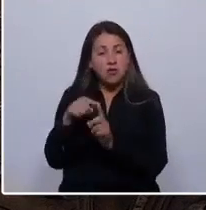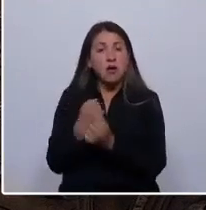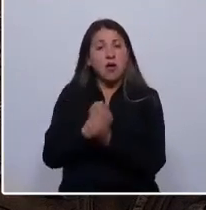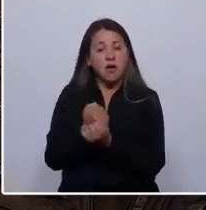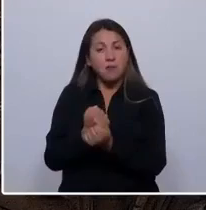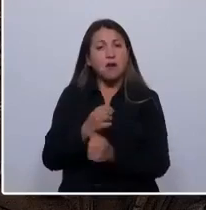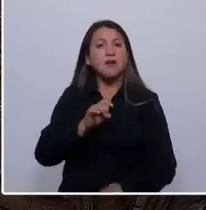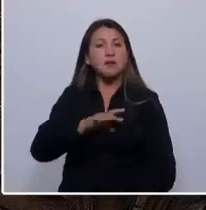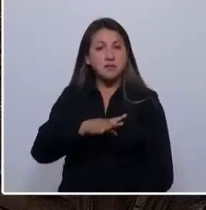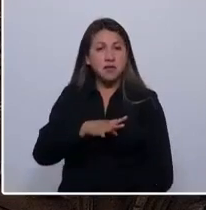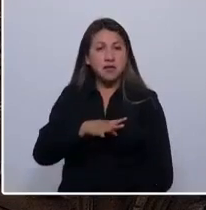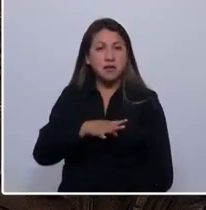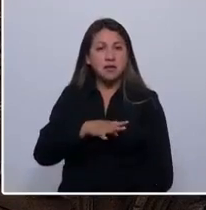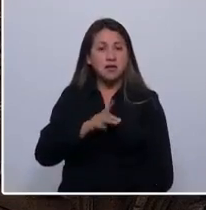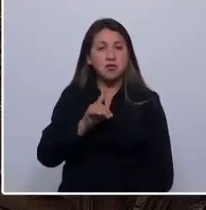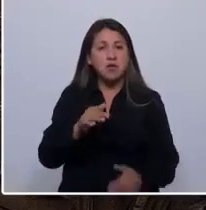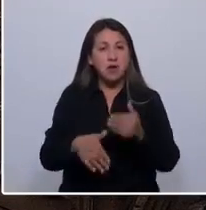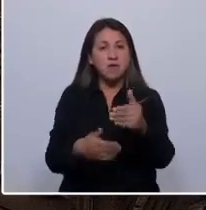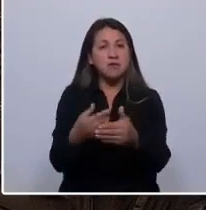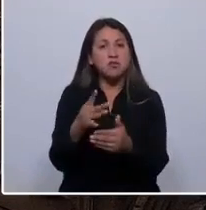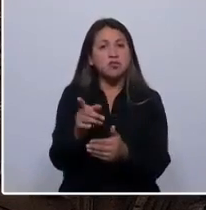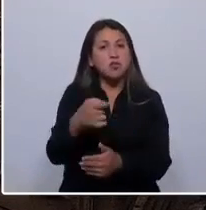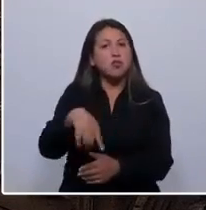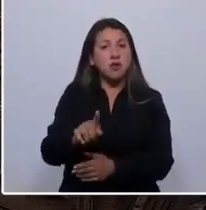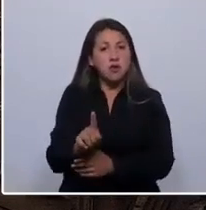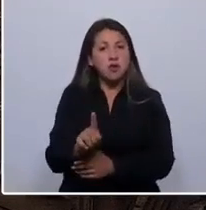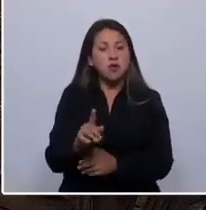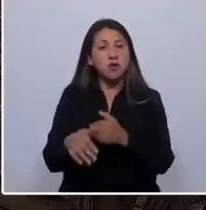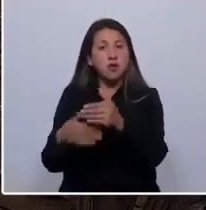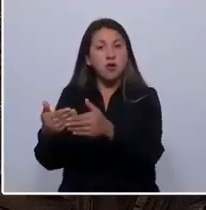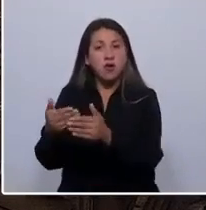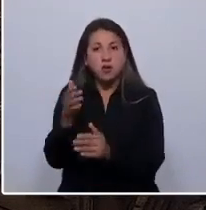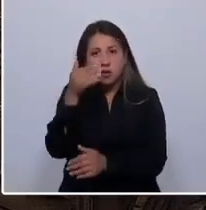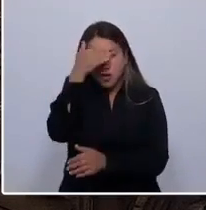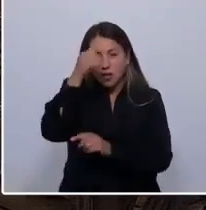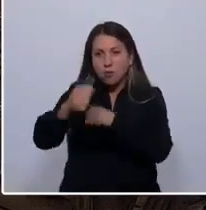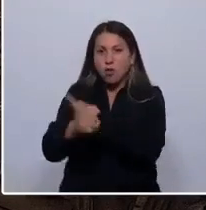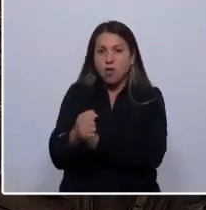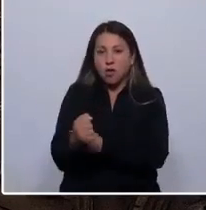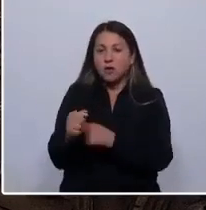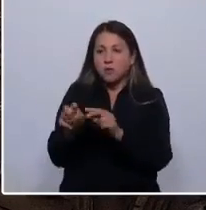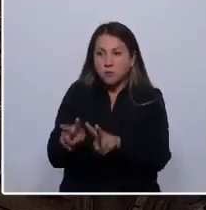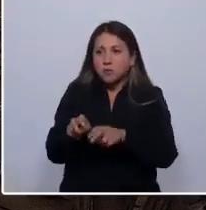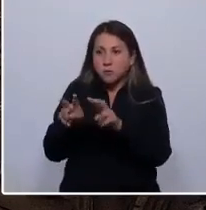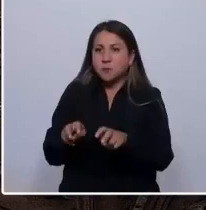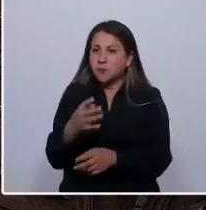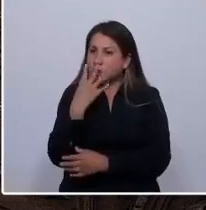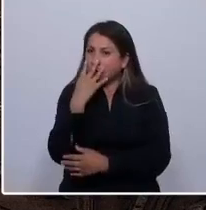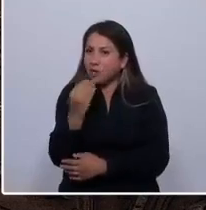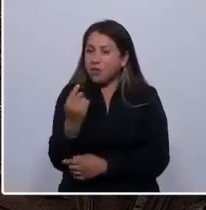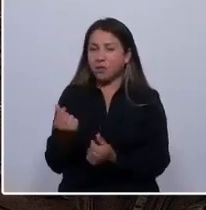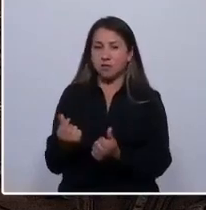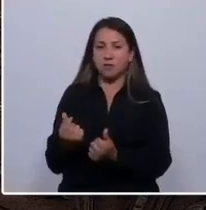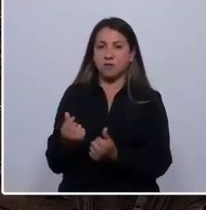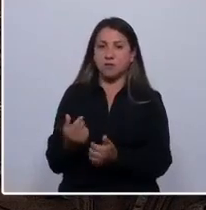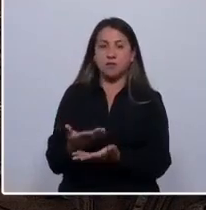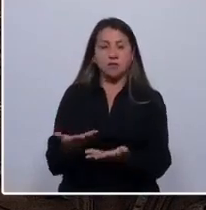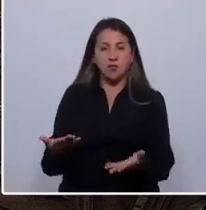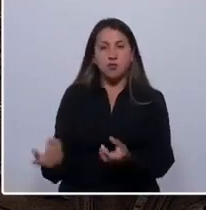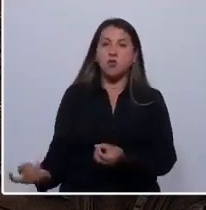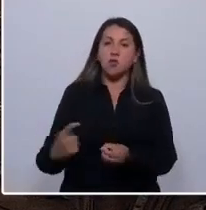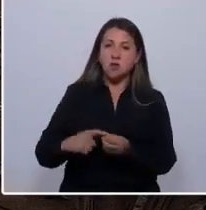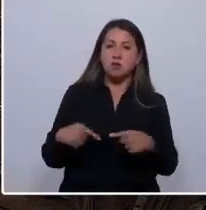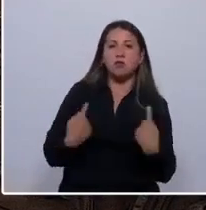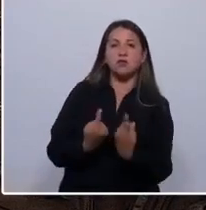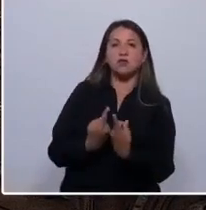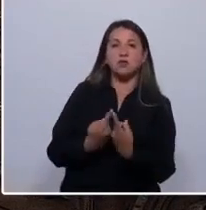país y no avancen solo ellos, cegados por el poder y la ambición. No queremos